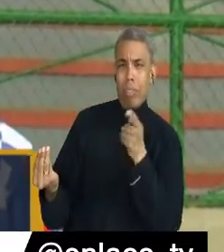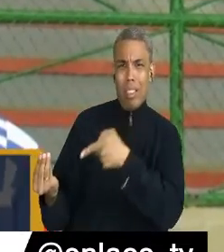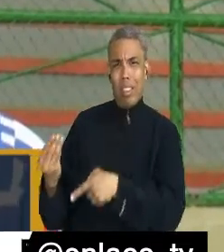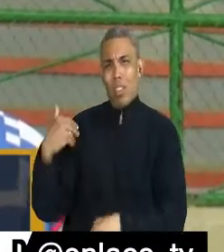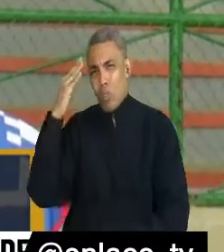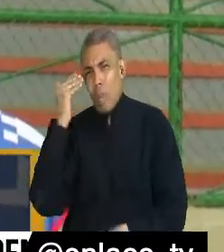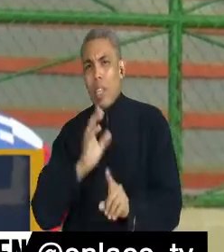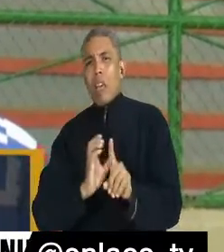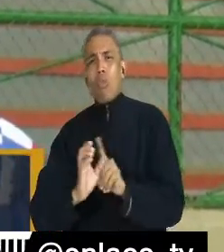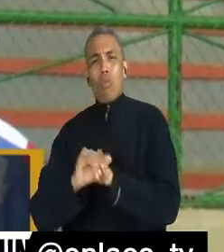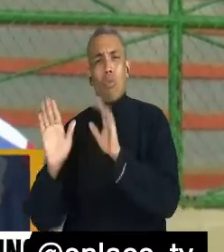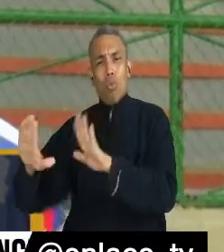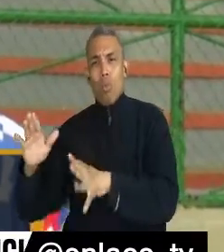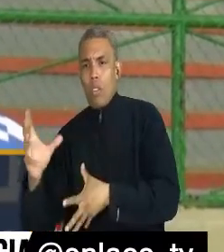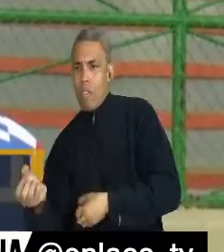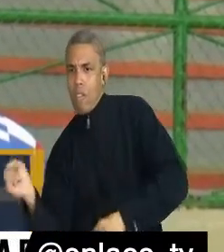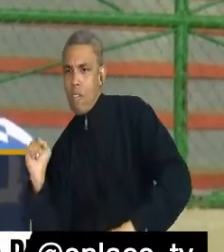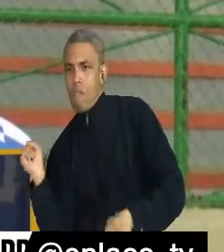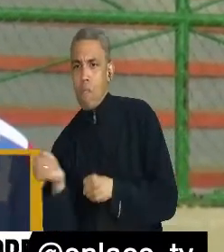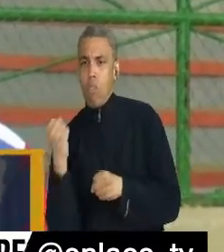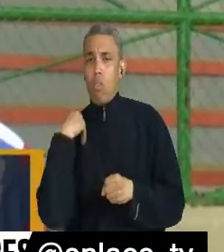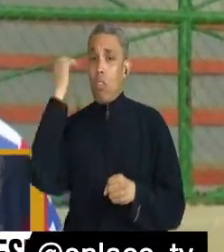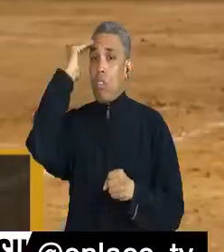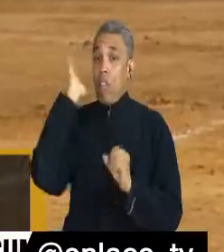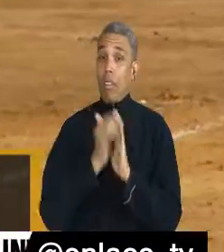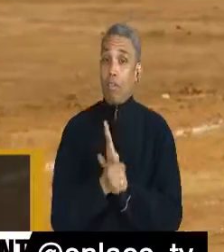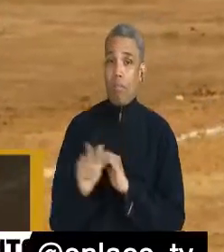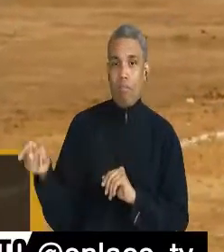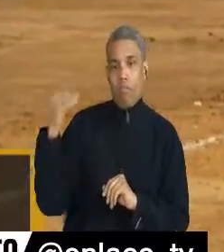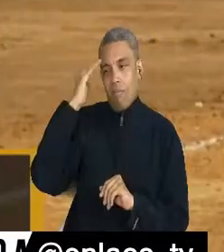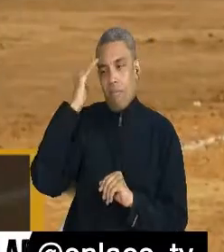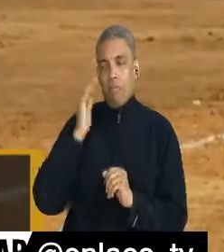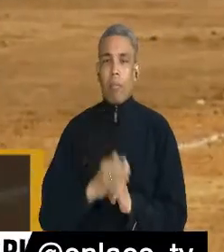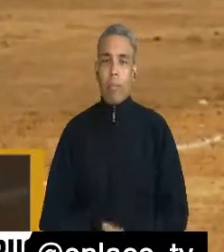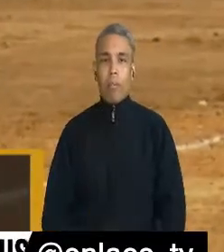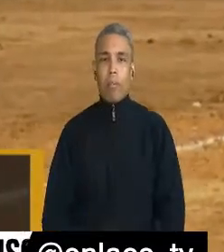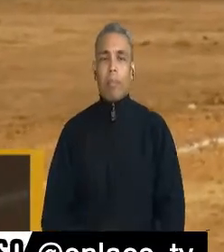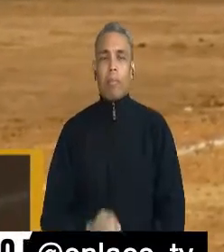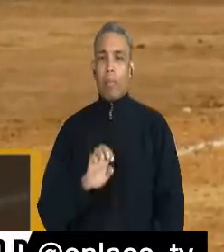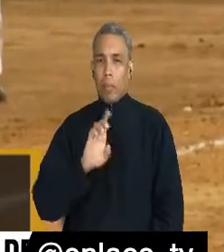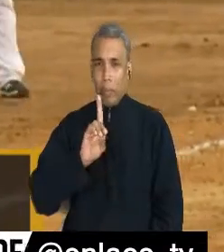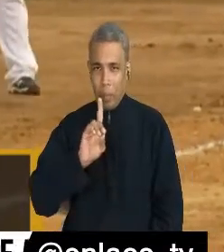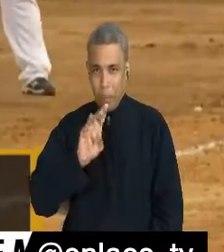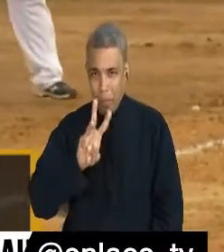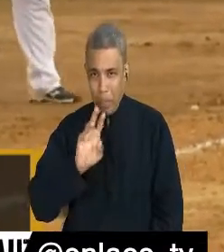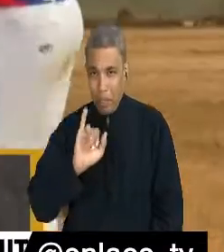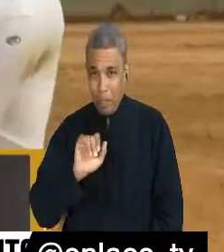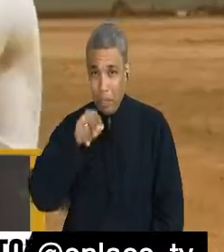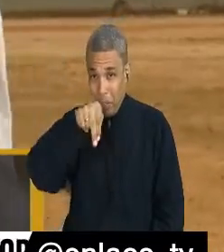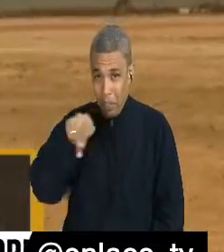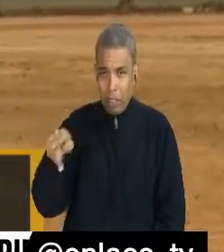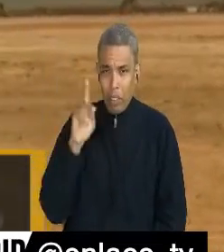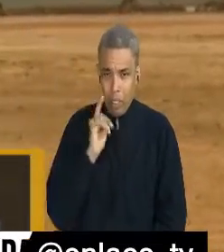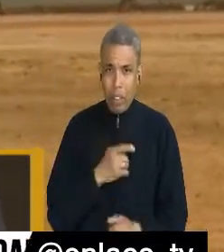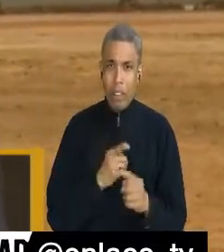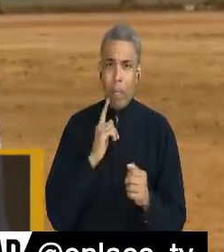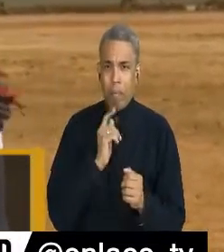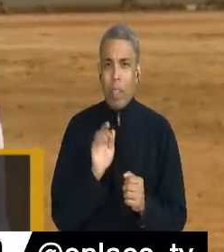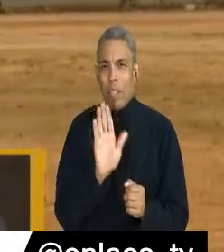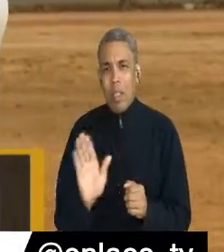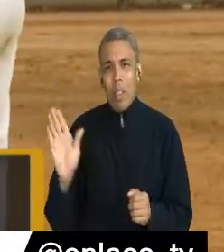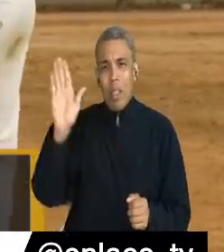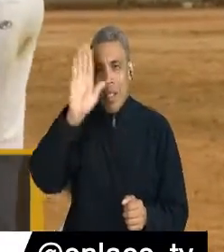tiene buen equipo porque donde hay buen béisbol hay buen fútbol para eso en camargo manager de la selección del departamento de magdalena este